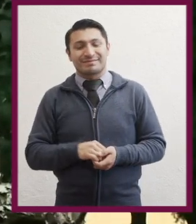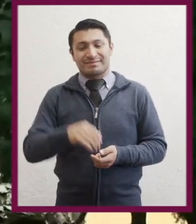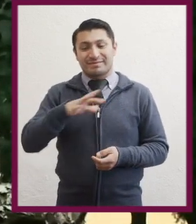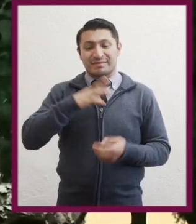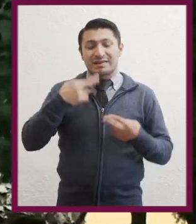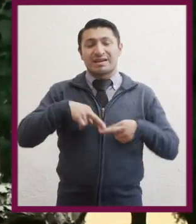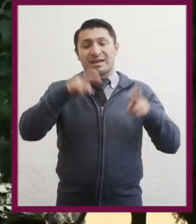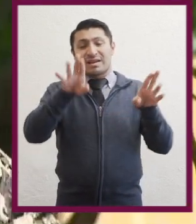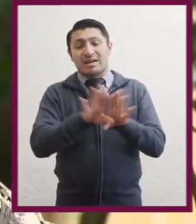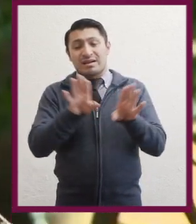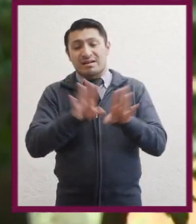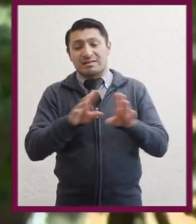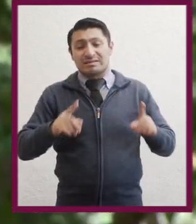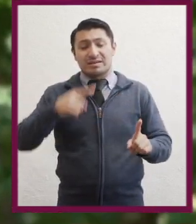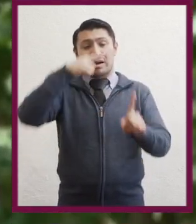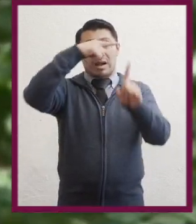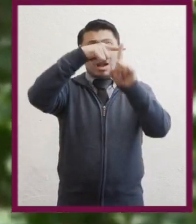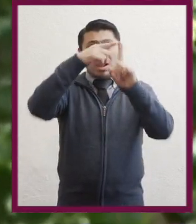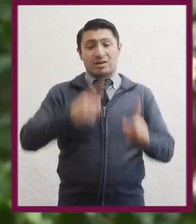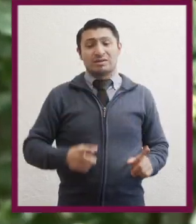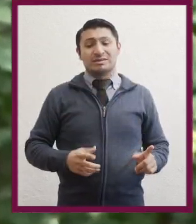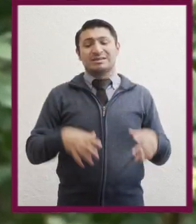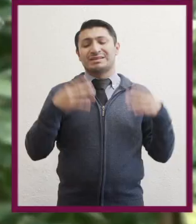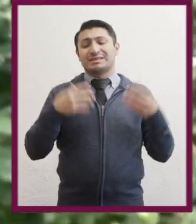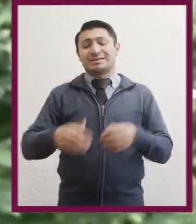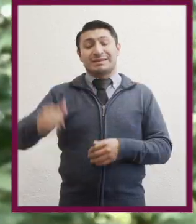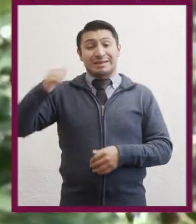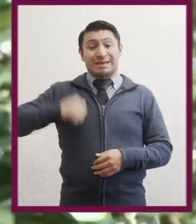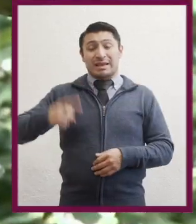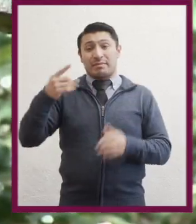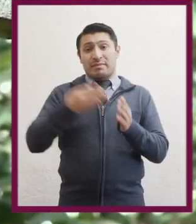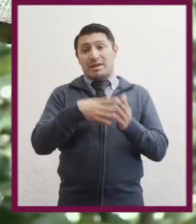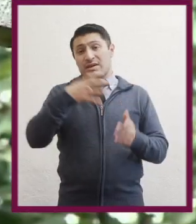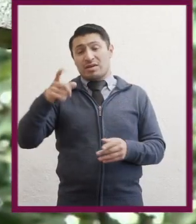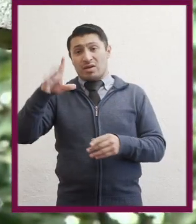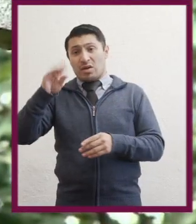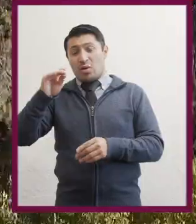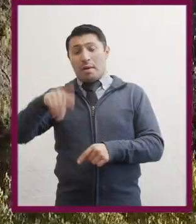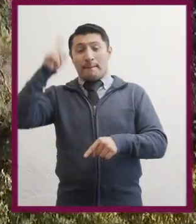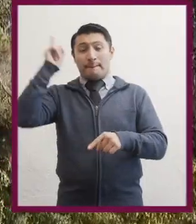una réplica de la cruz atrial que fue destruida en los años 90.